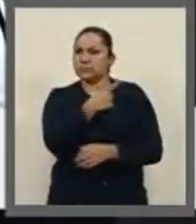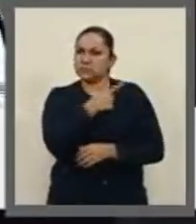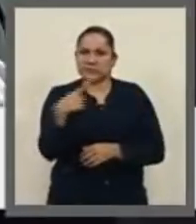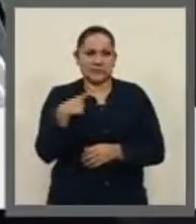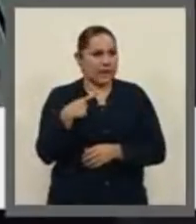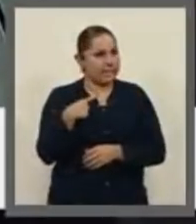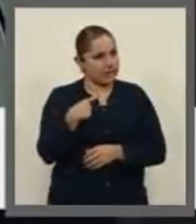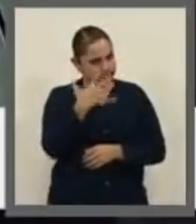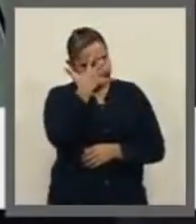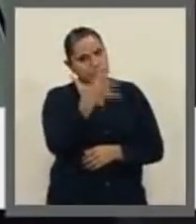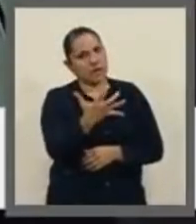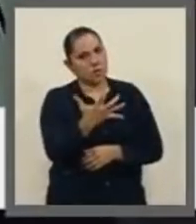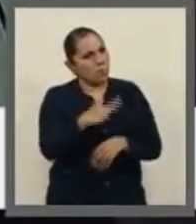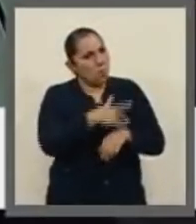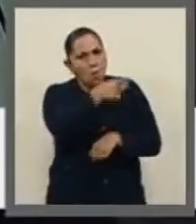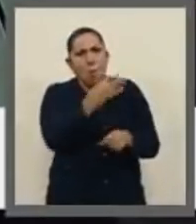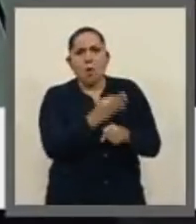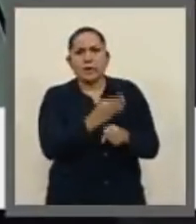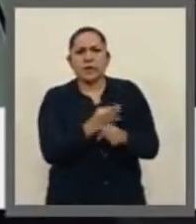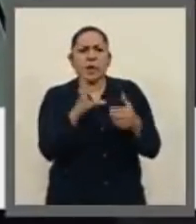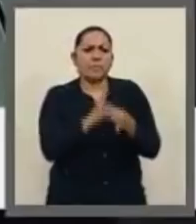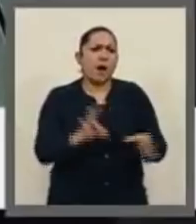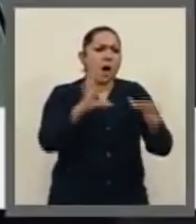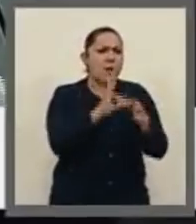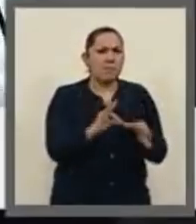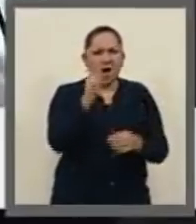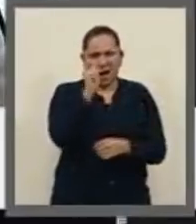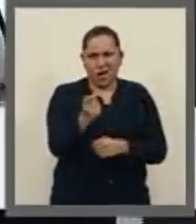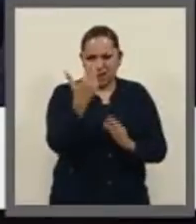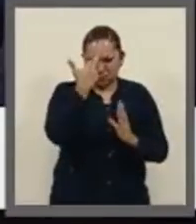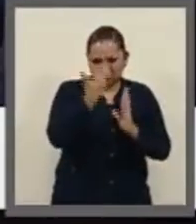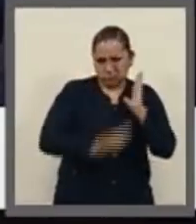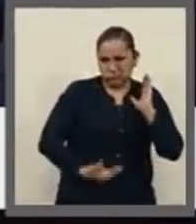insulto a esta soberanía lo que está resultando de esta comparecencia.